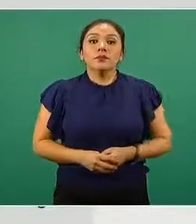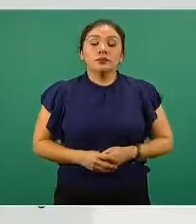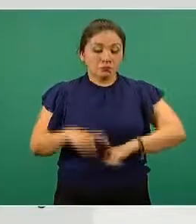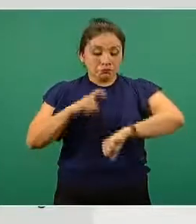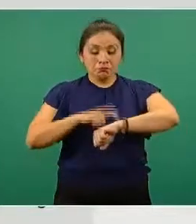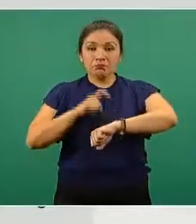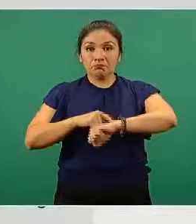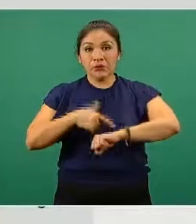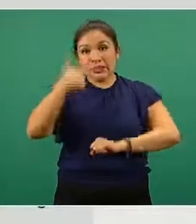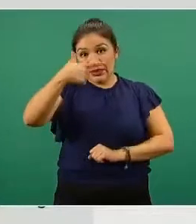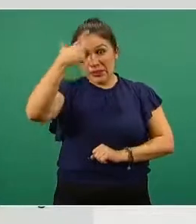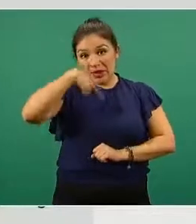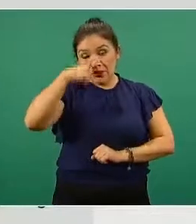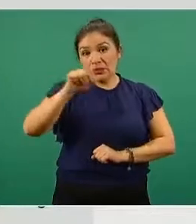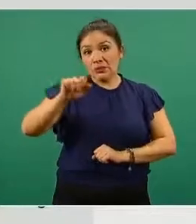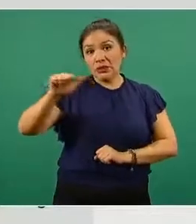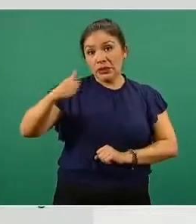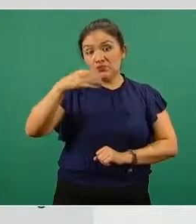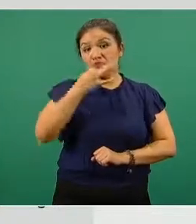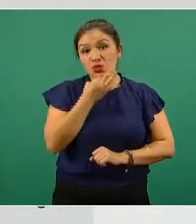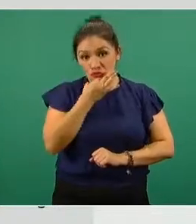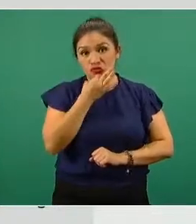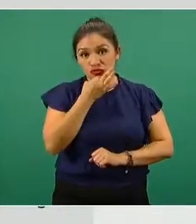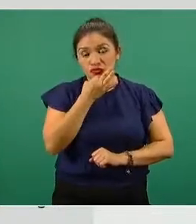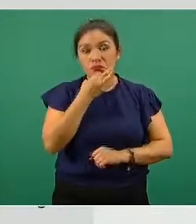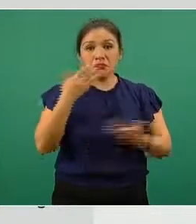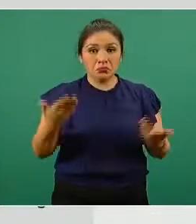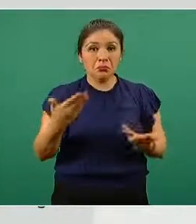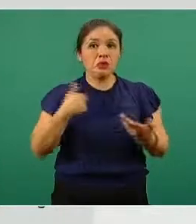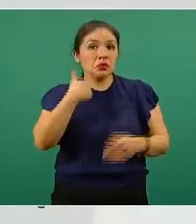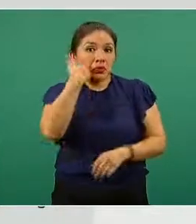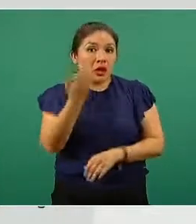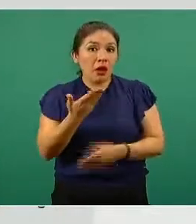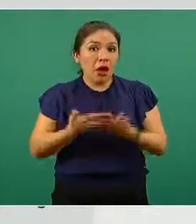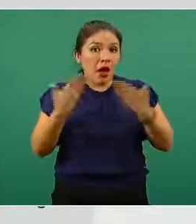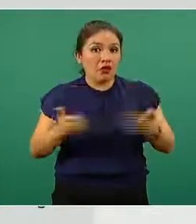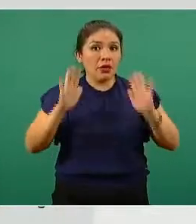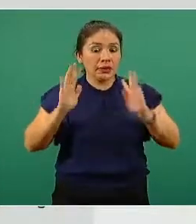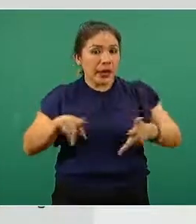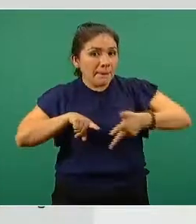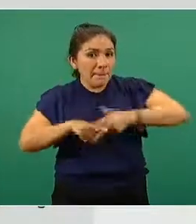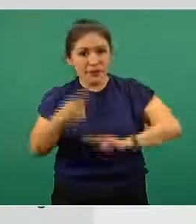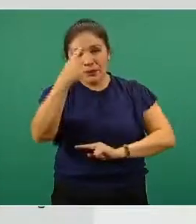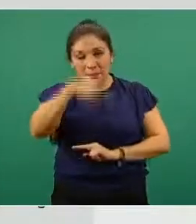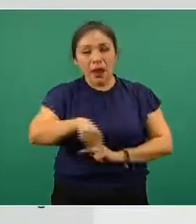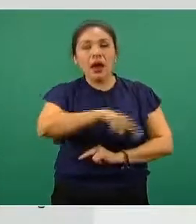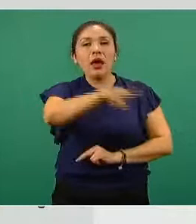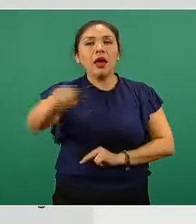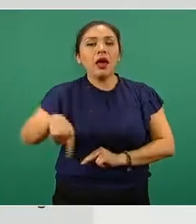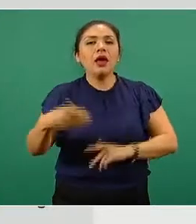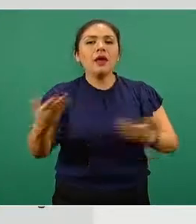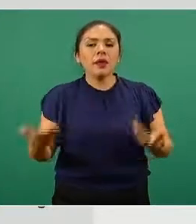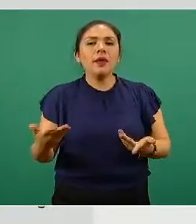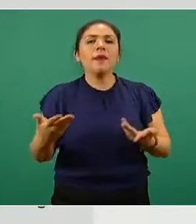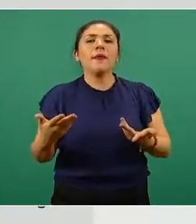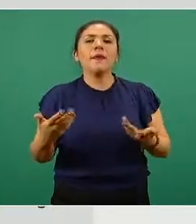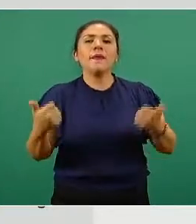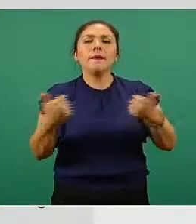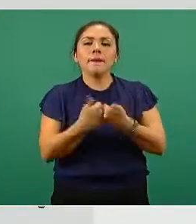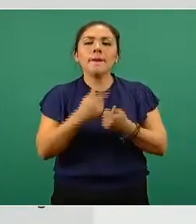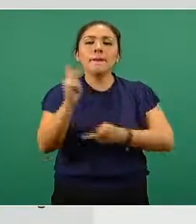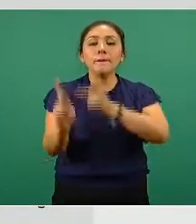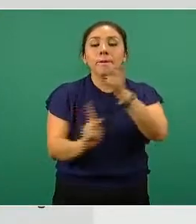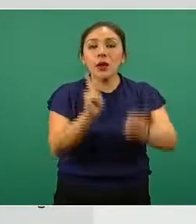Son las 19:26 horas y quisiera abrir la sesión